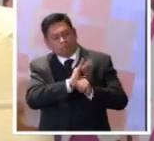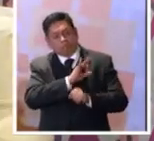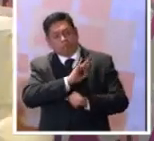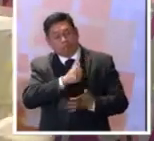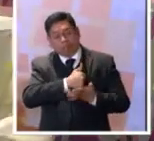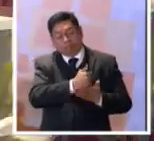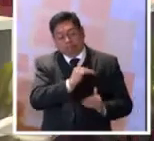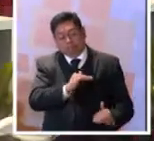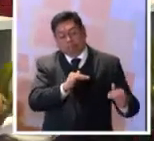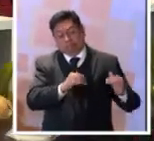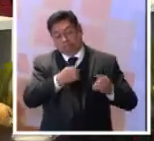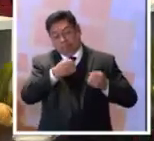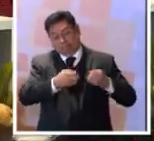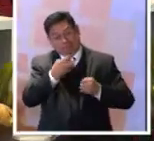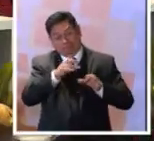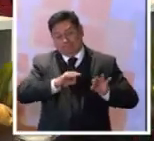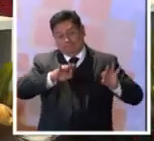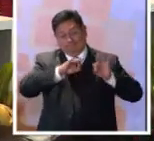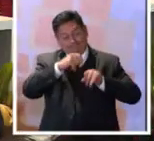Muchas gracias, Beatriz.